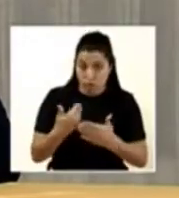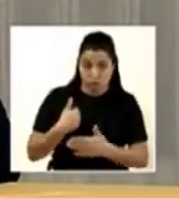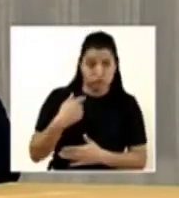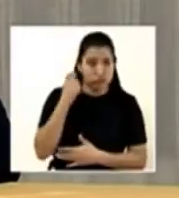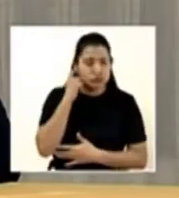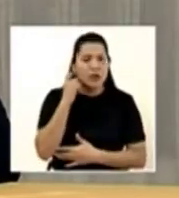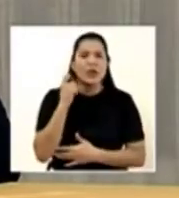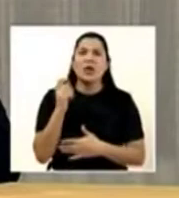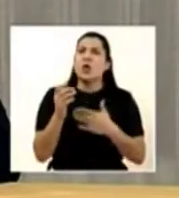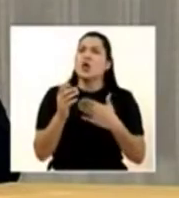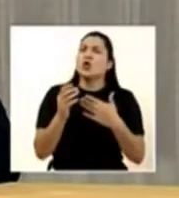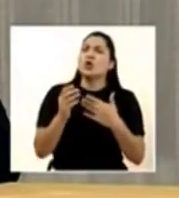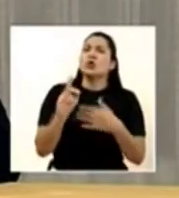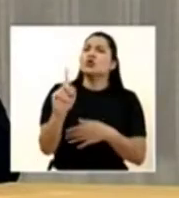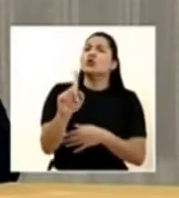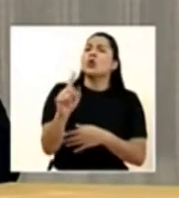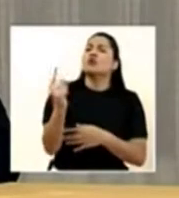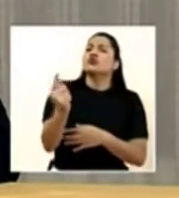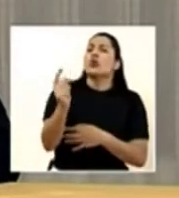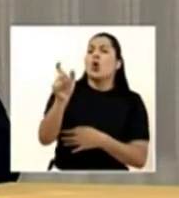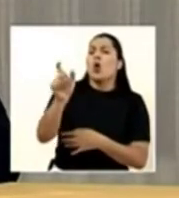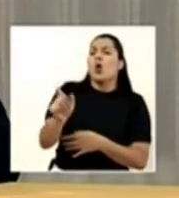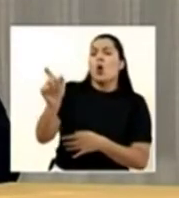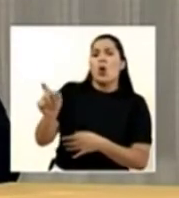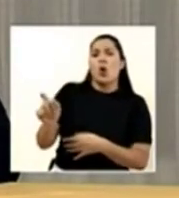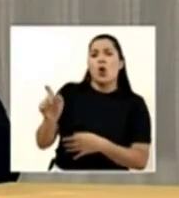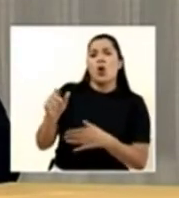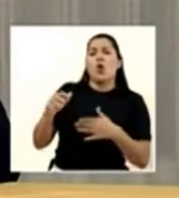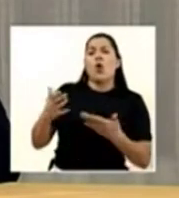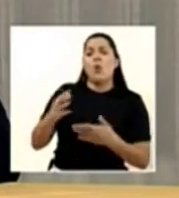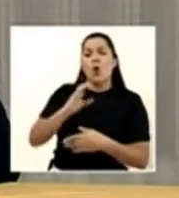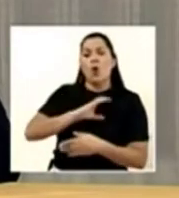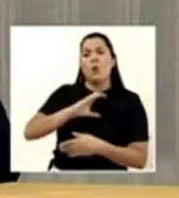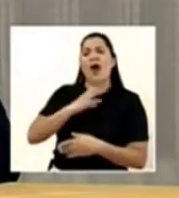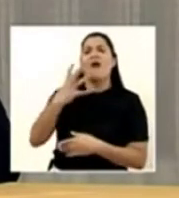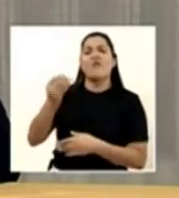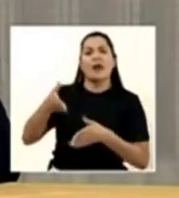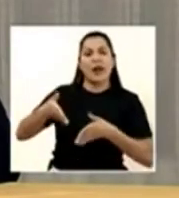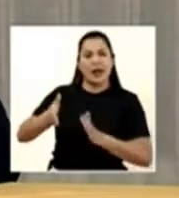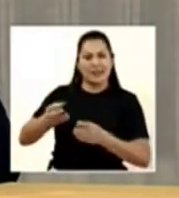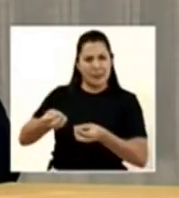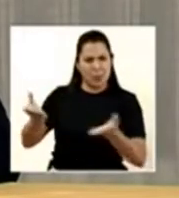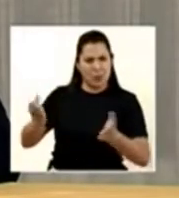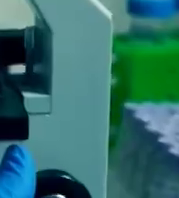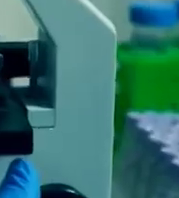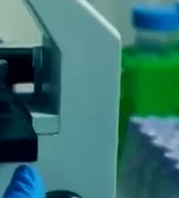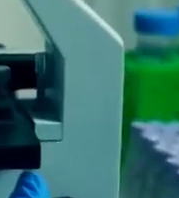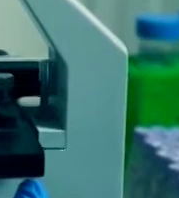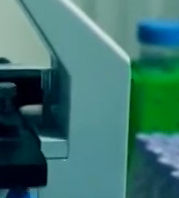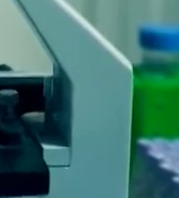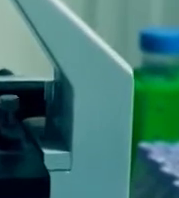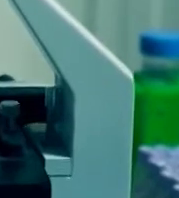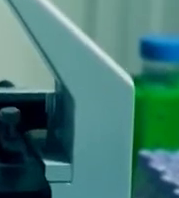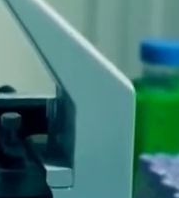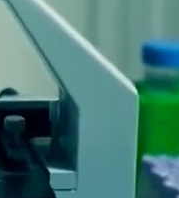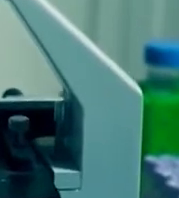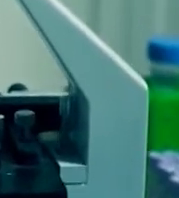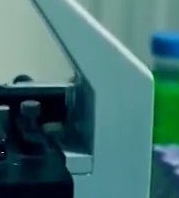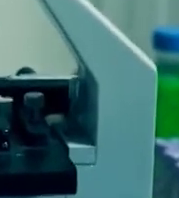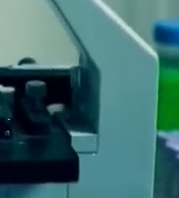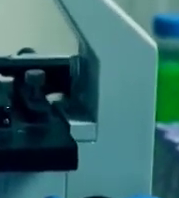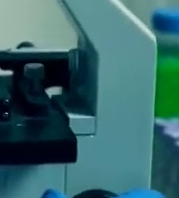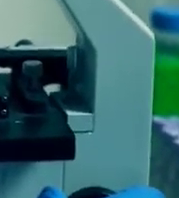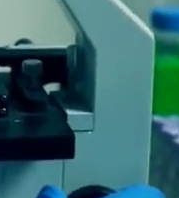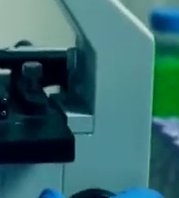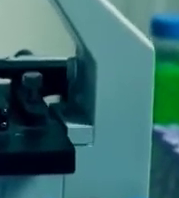gente, de las personas en la vía pública, en los lugares públicos, es del comportamiento también de los administradores,